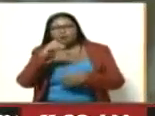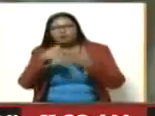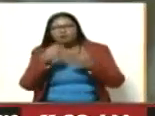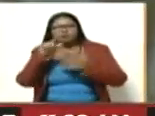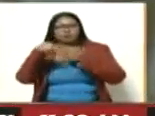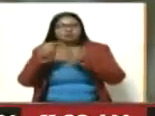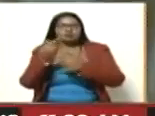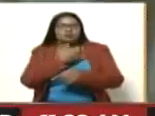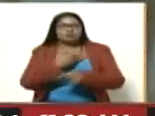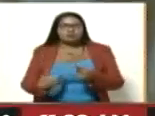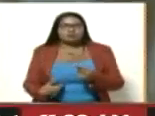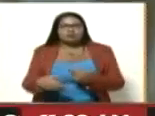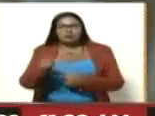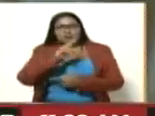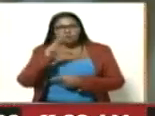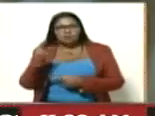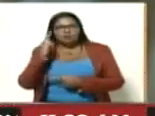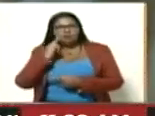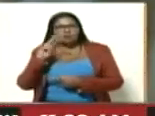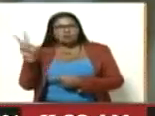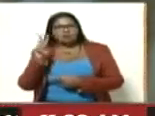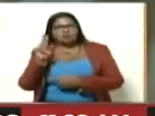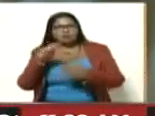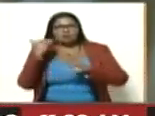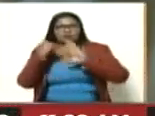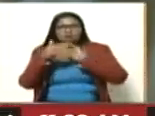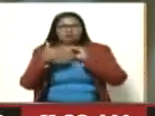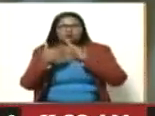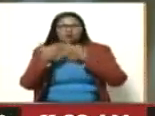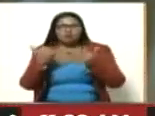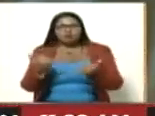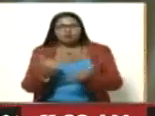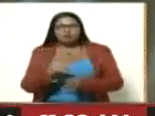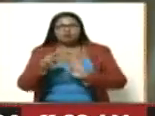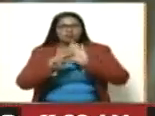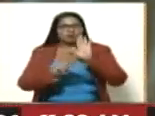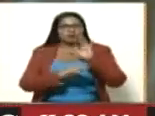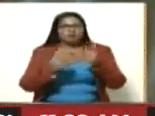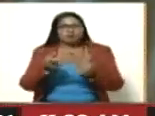próximo presidente de la República Bolivariana de Venezuela, mandato que fue cumplido por el pueblo venezolano.